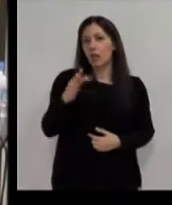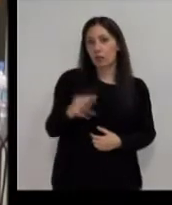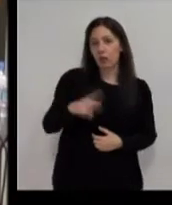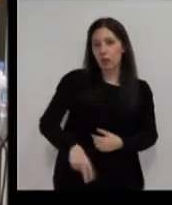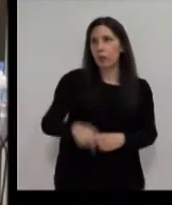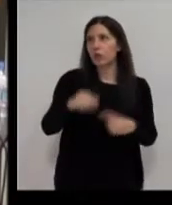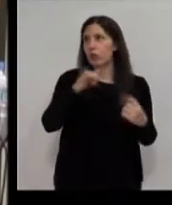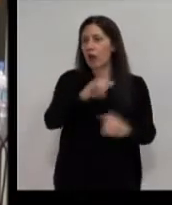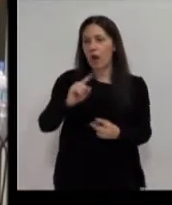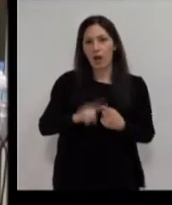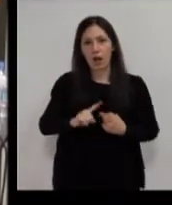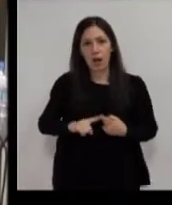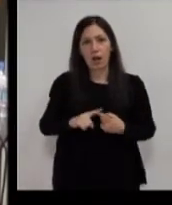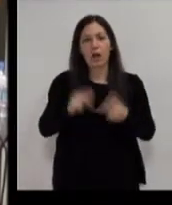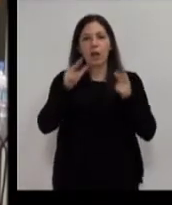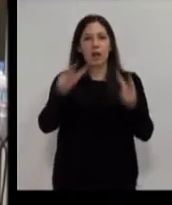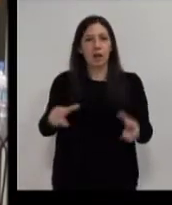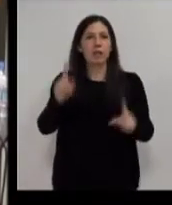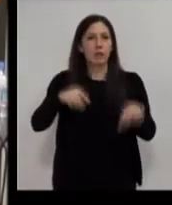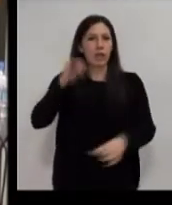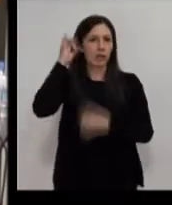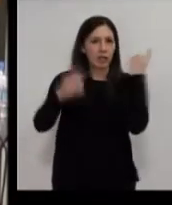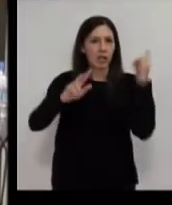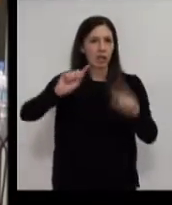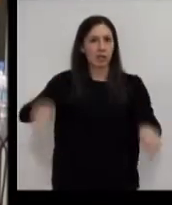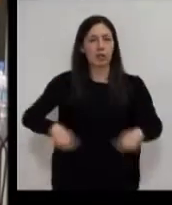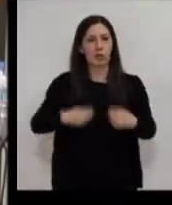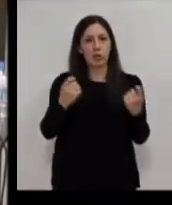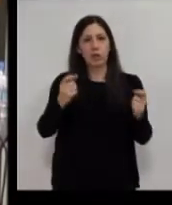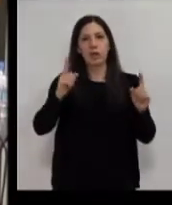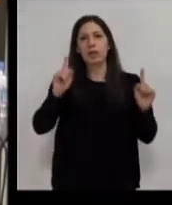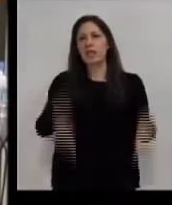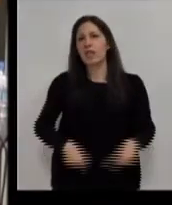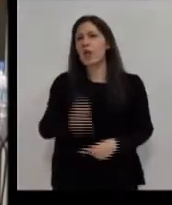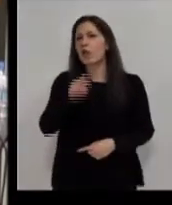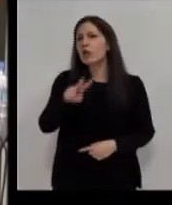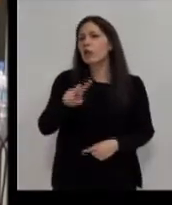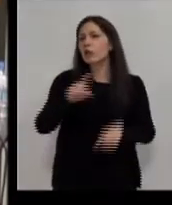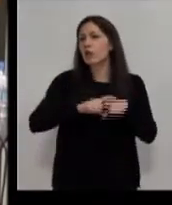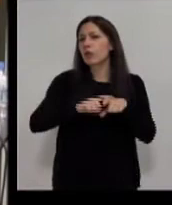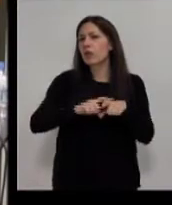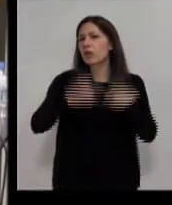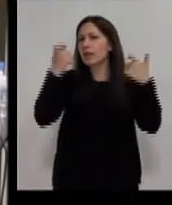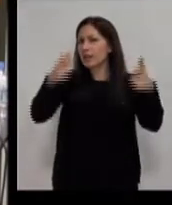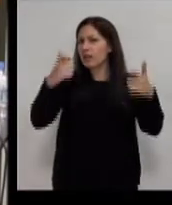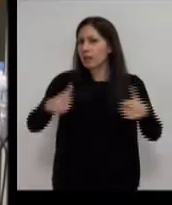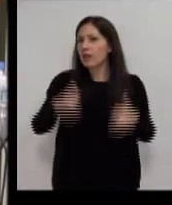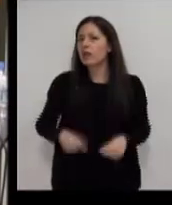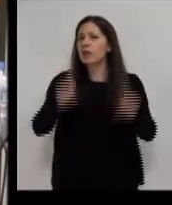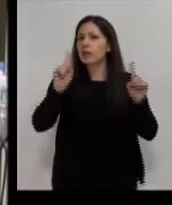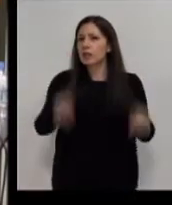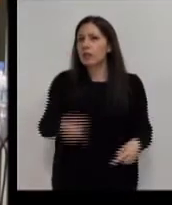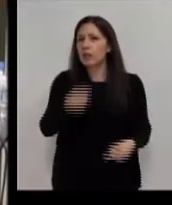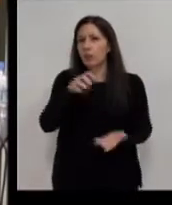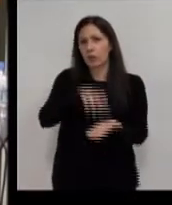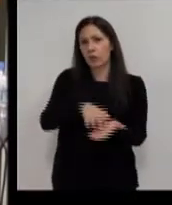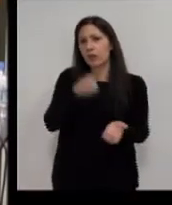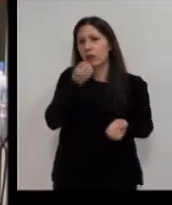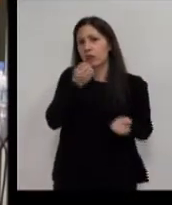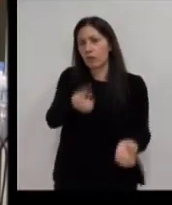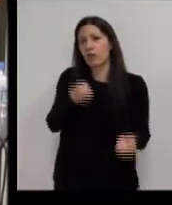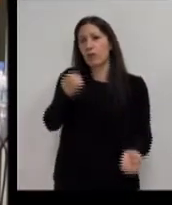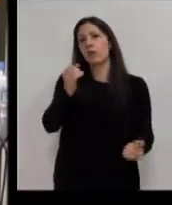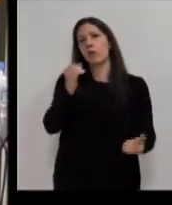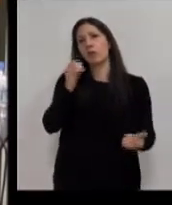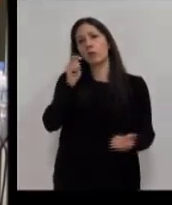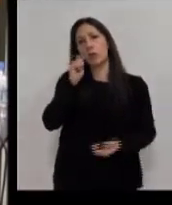Tenemos restaurantes, hoteles, monumentos, actividades en la naturaleza, tenemos hasta 12 tipos de categorías de establecimientos,